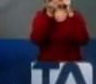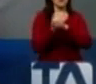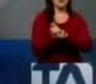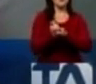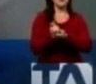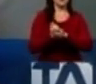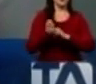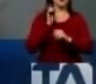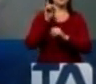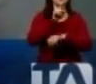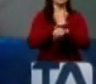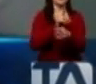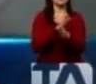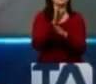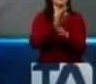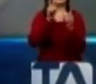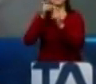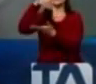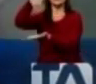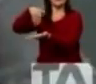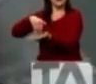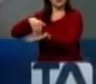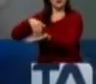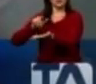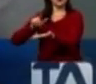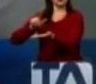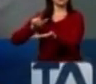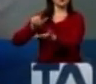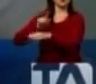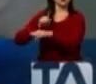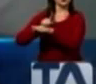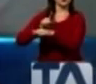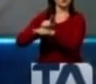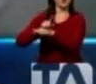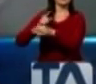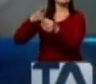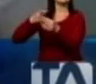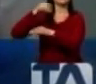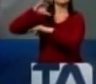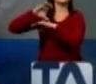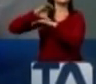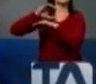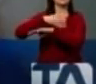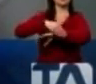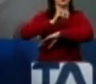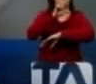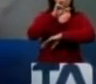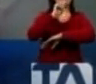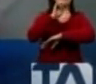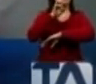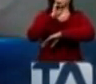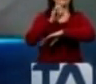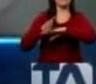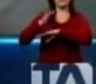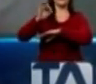nuestros especialistas, de nuestros médicos, se trasladan al Centro Médico Quirúrgico Central Quito, que está en Olmedo y Flores, y el otro